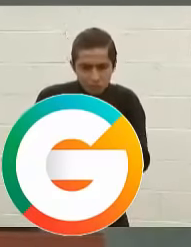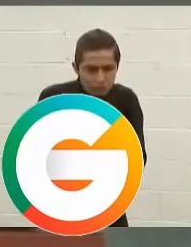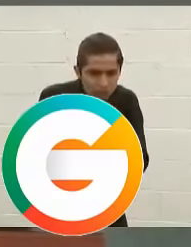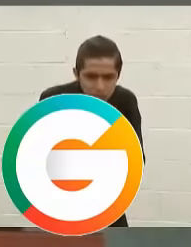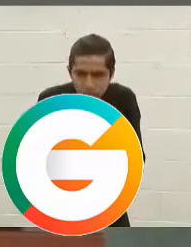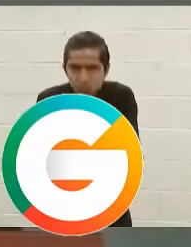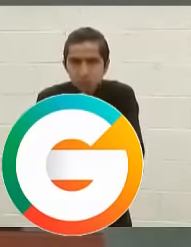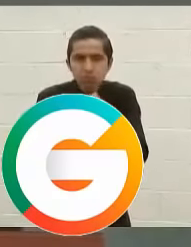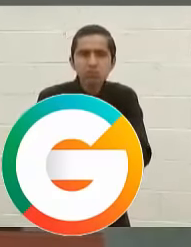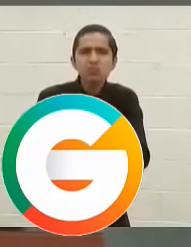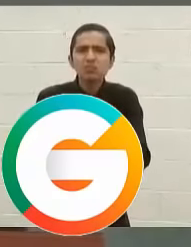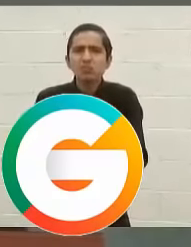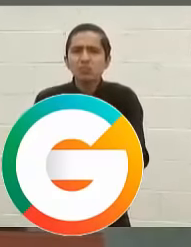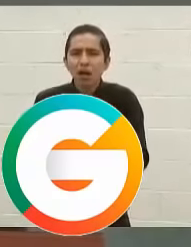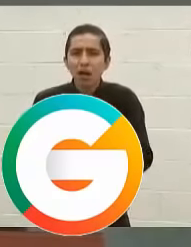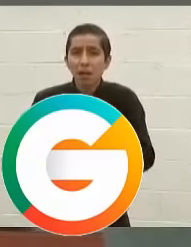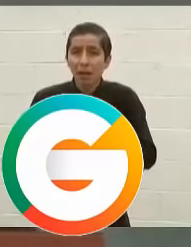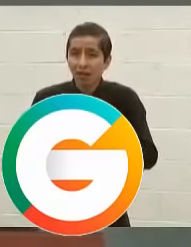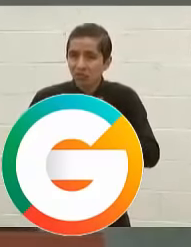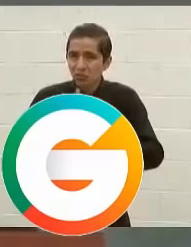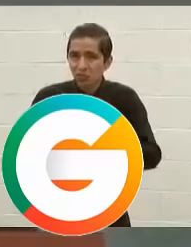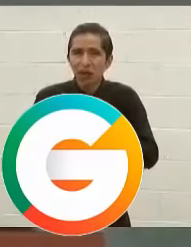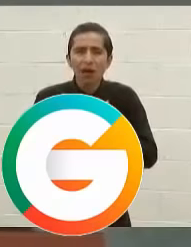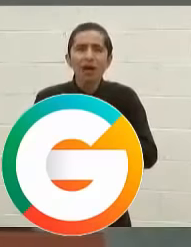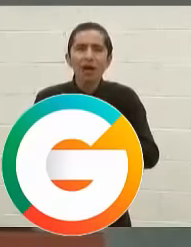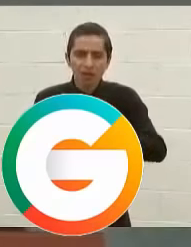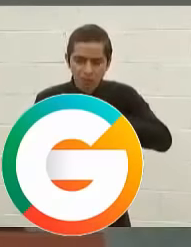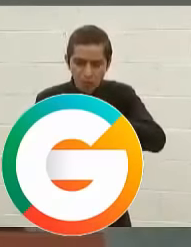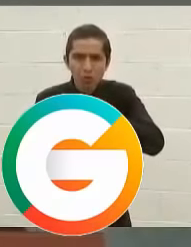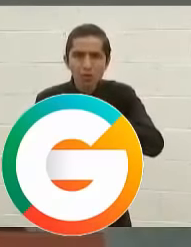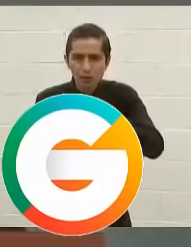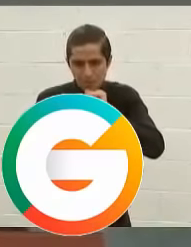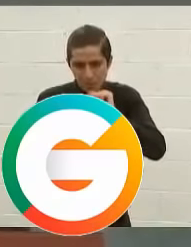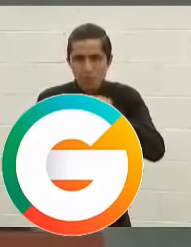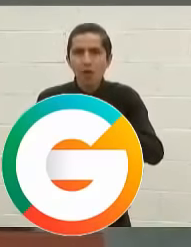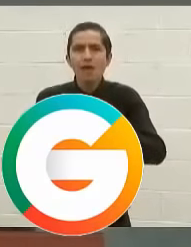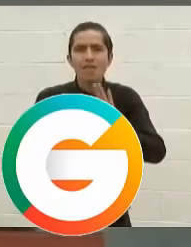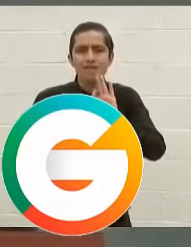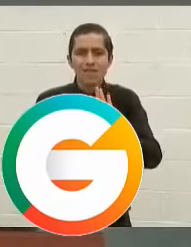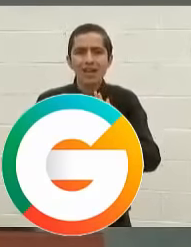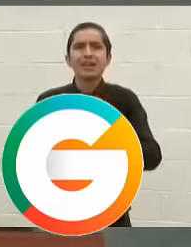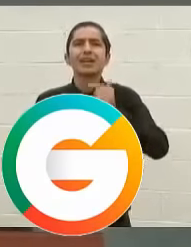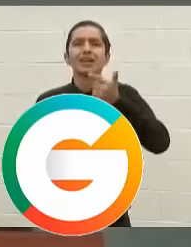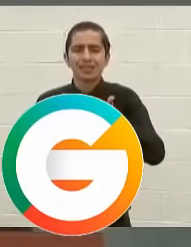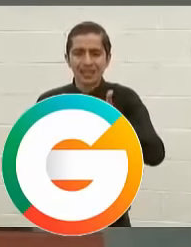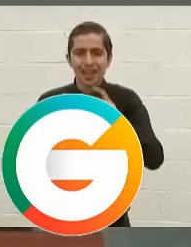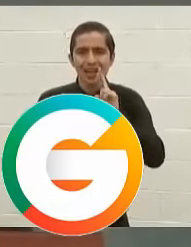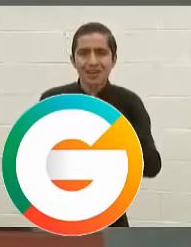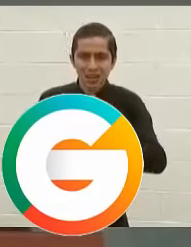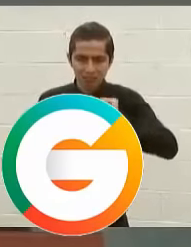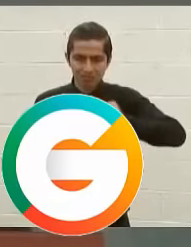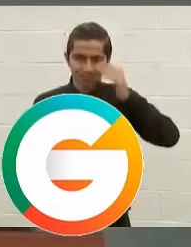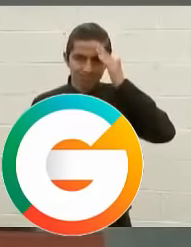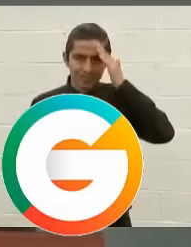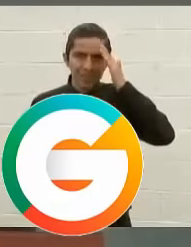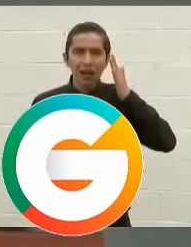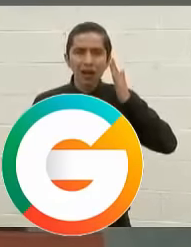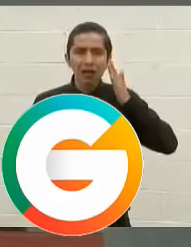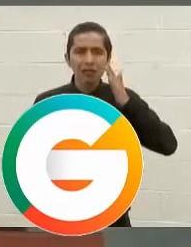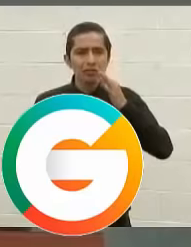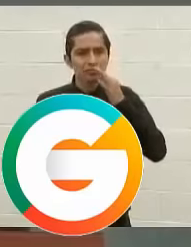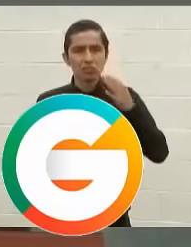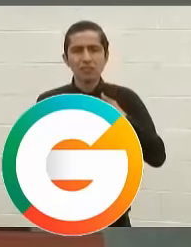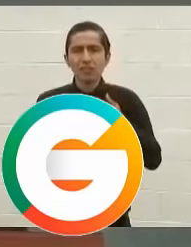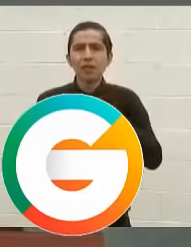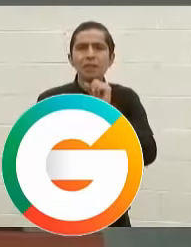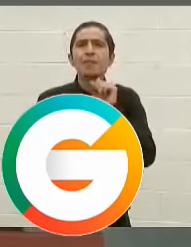investigaciones correspondientes con apoyo de la Fiscalía General de la República, según se nos informa, y